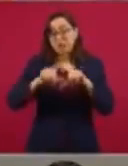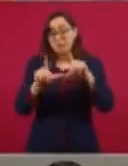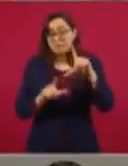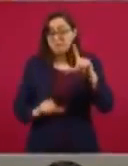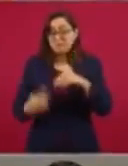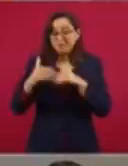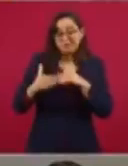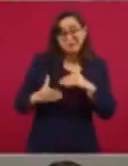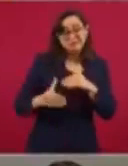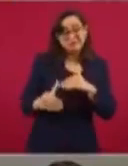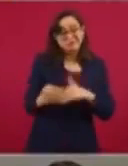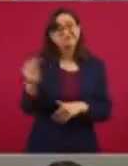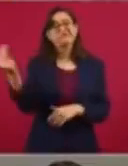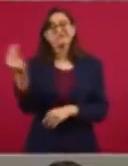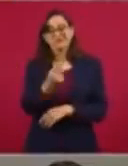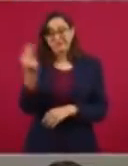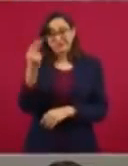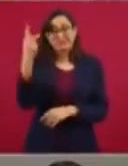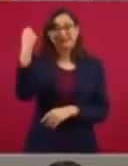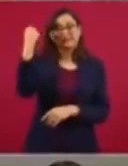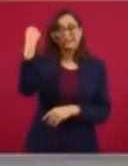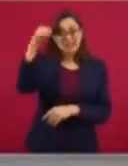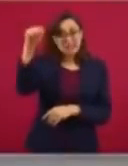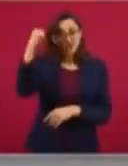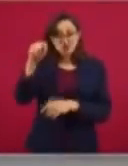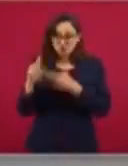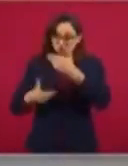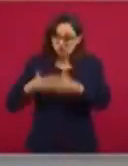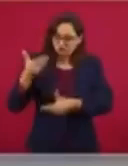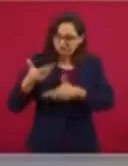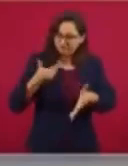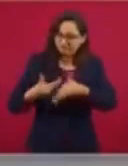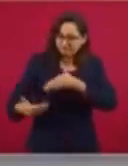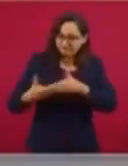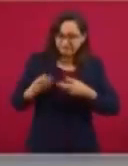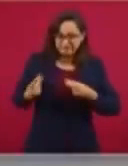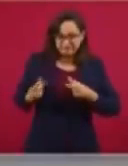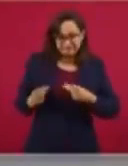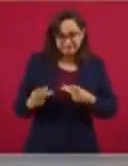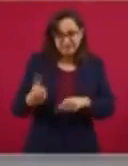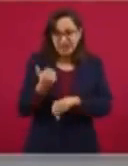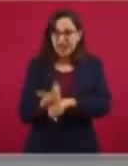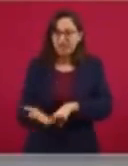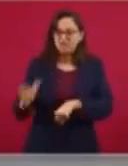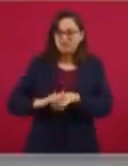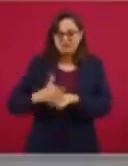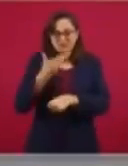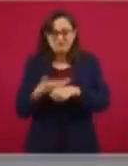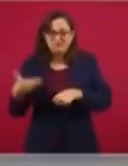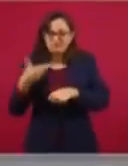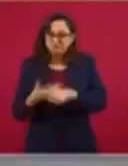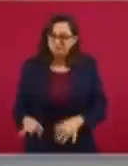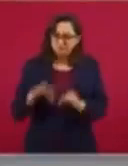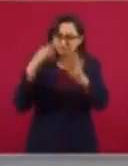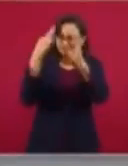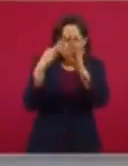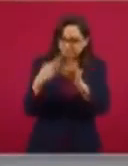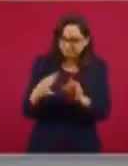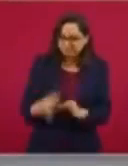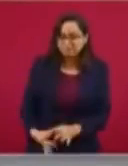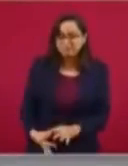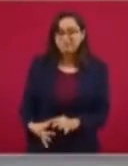y una eficiencia administrativa para lograr nuestra